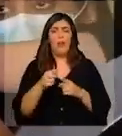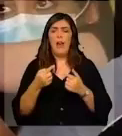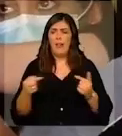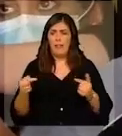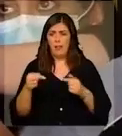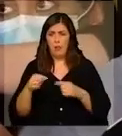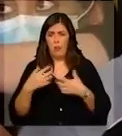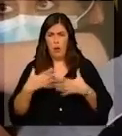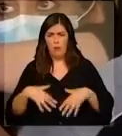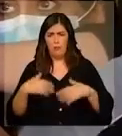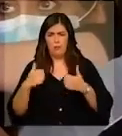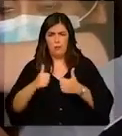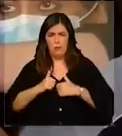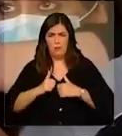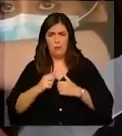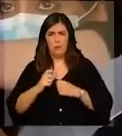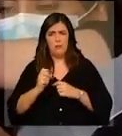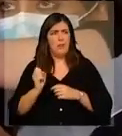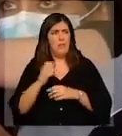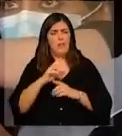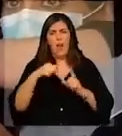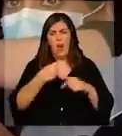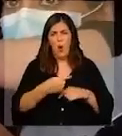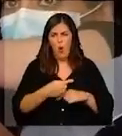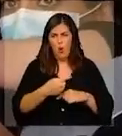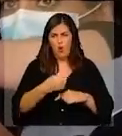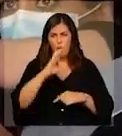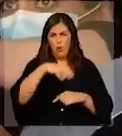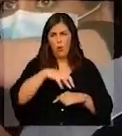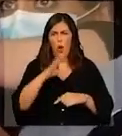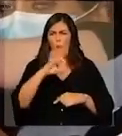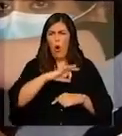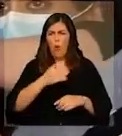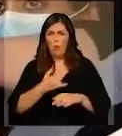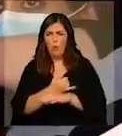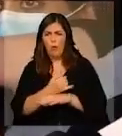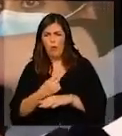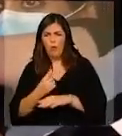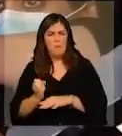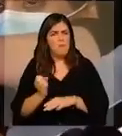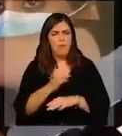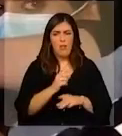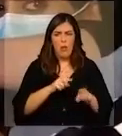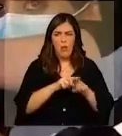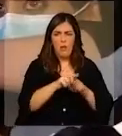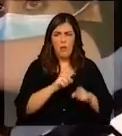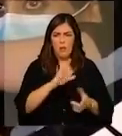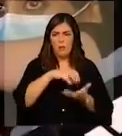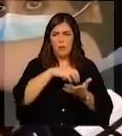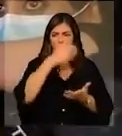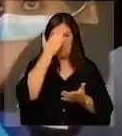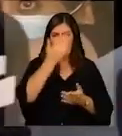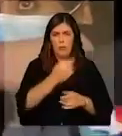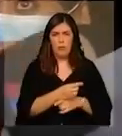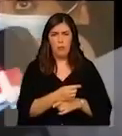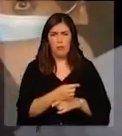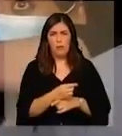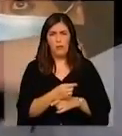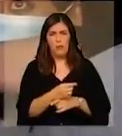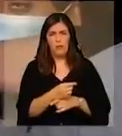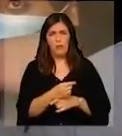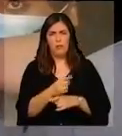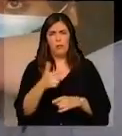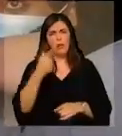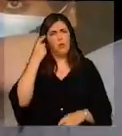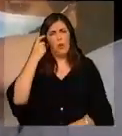artículos, ¿se enviaban hacia otra dirección o directamente por error las sacó del lugar donde estaban y las envió hacia la sede del Frente Amplio? ¿Cómo fue? No tengo